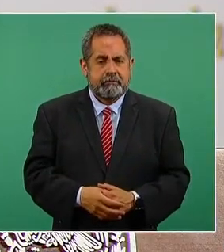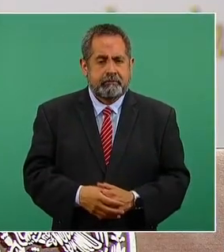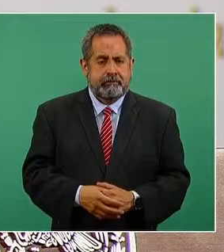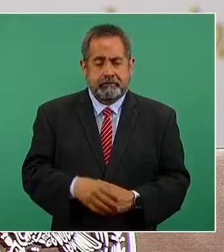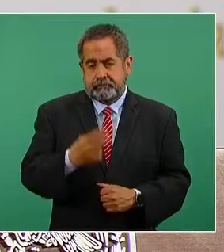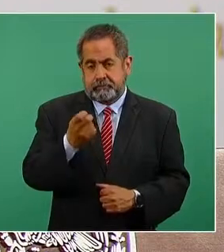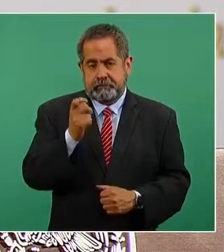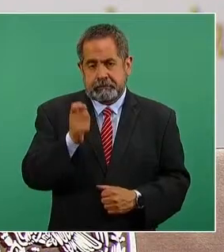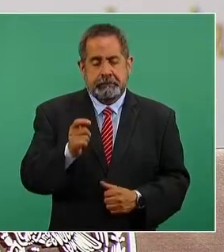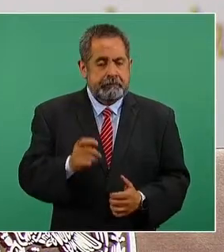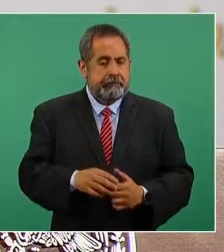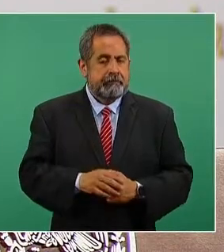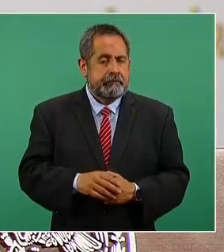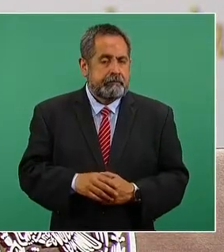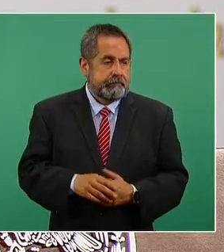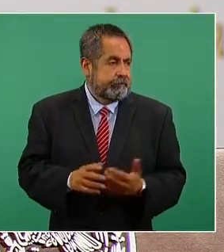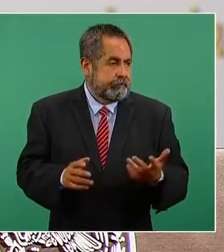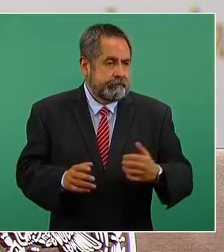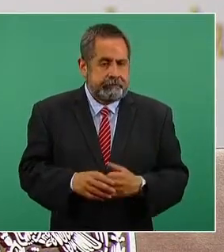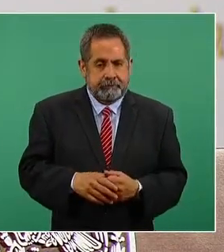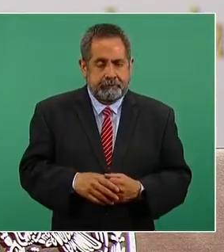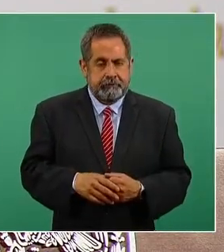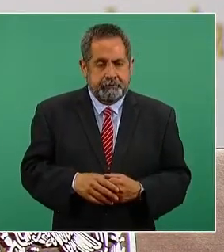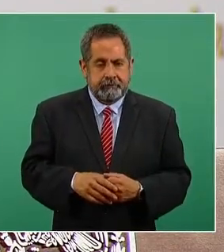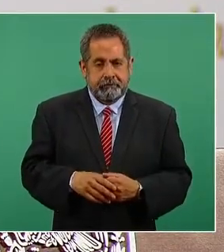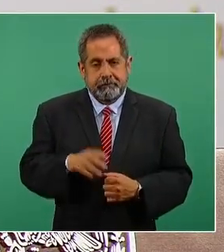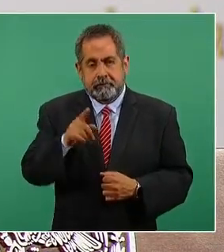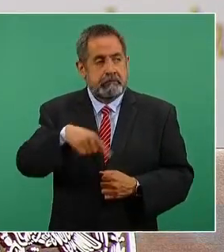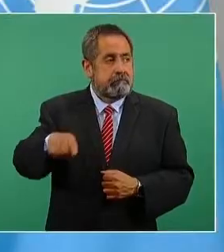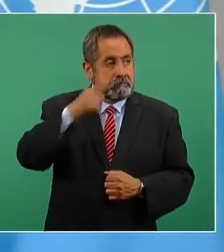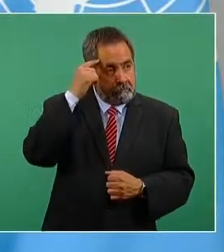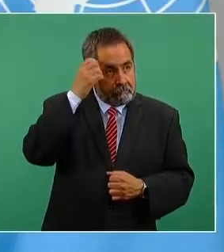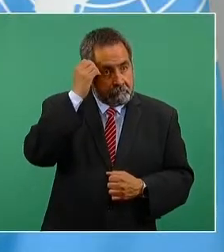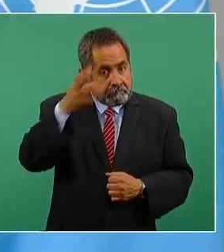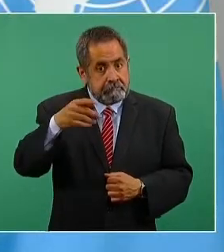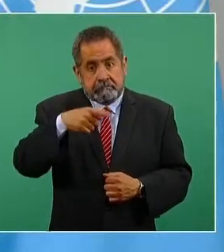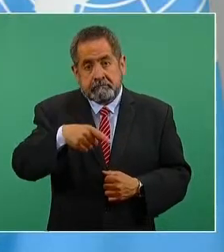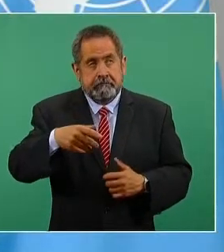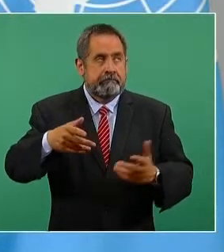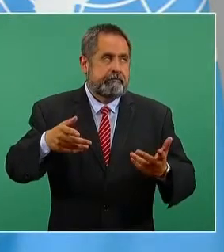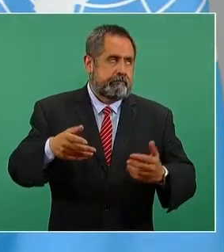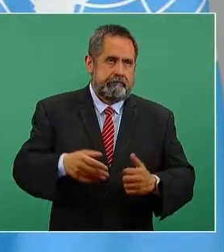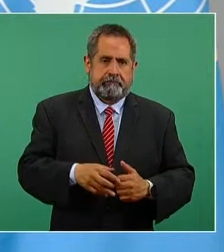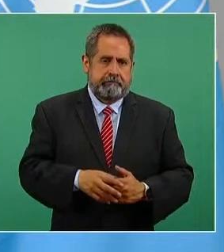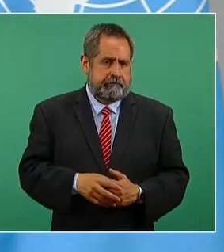Y esto, pues, como que se ha olvidado.